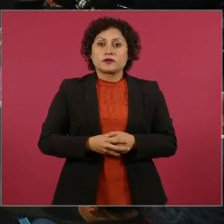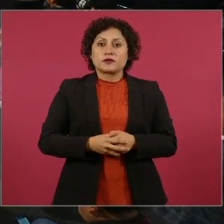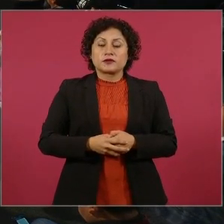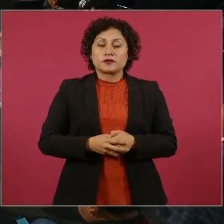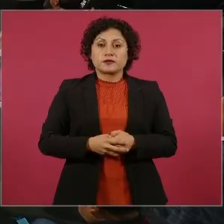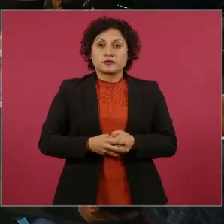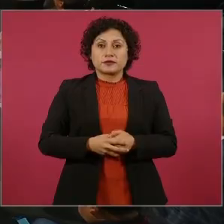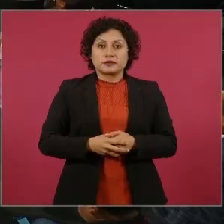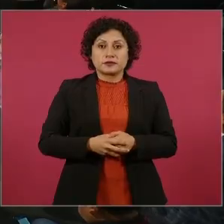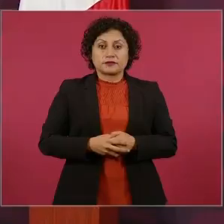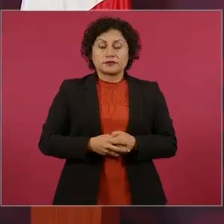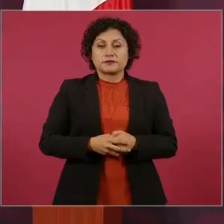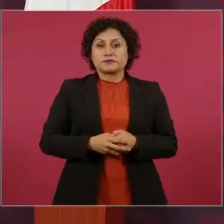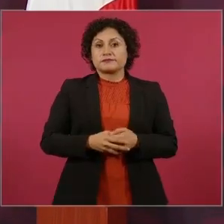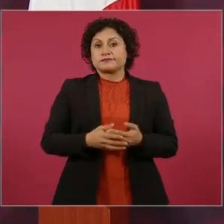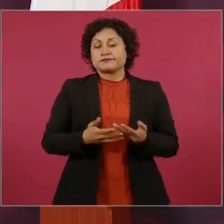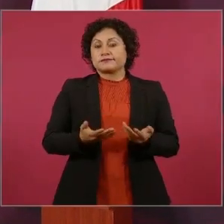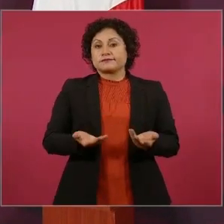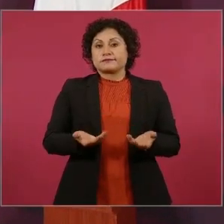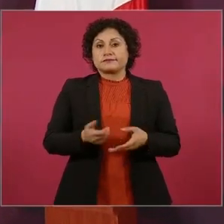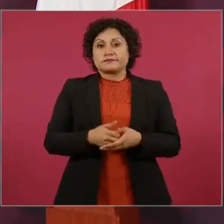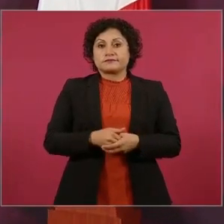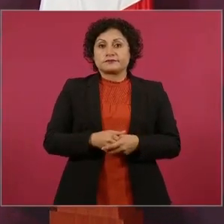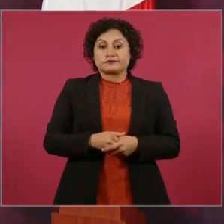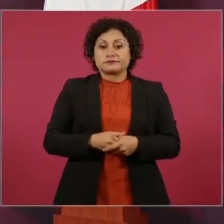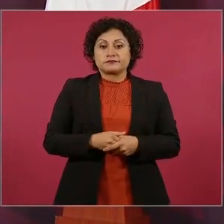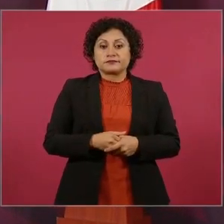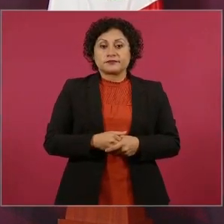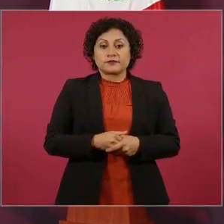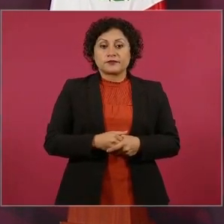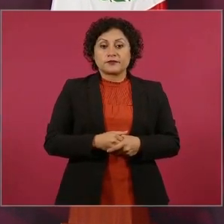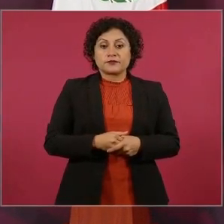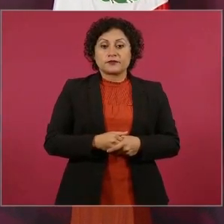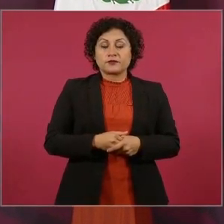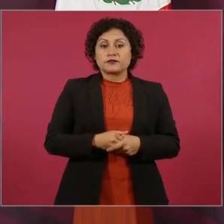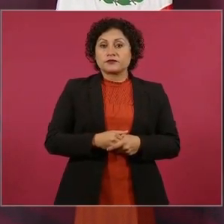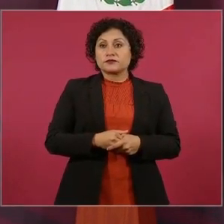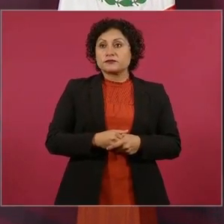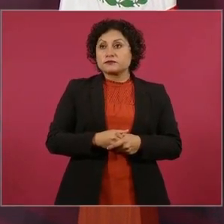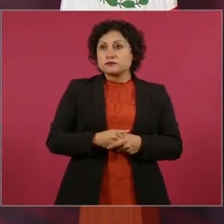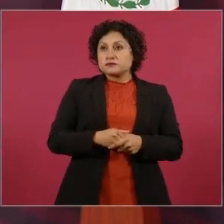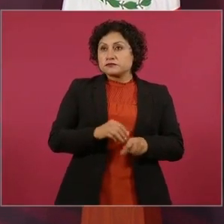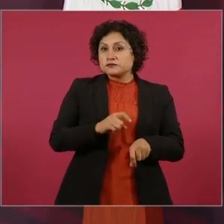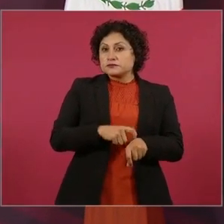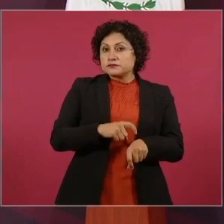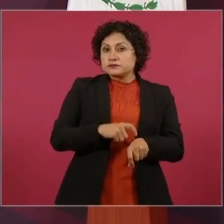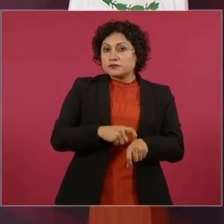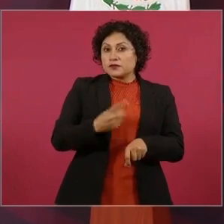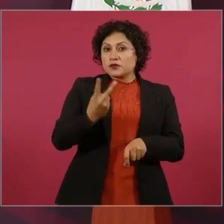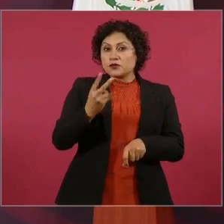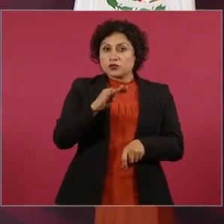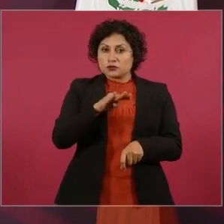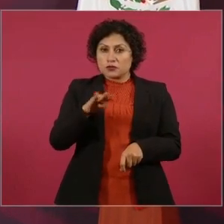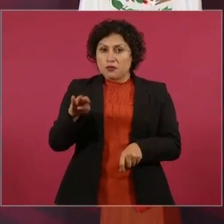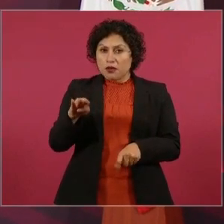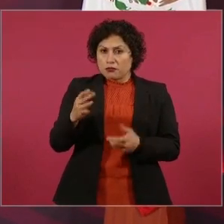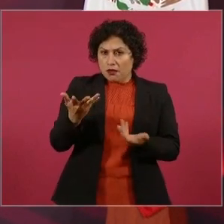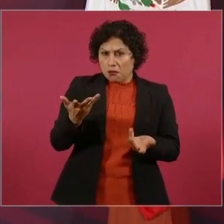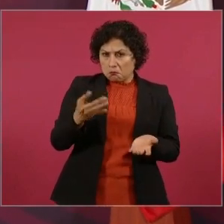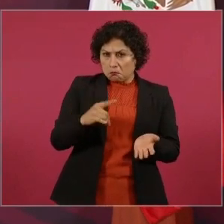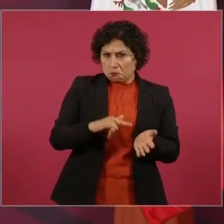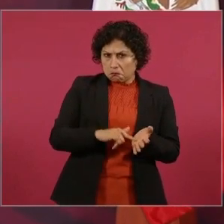Alameda pues este como a las 2:30 esa hora